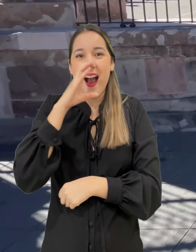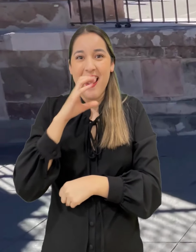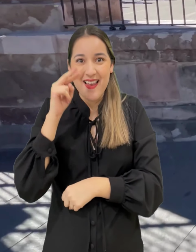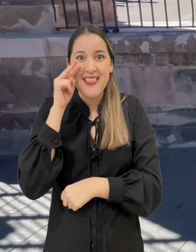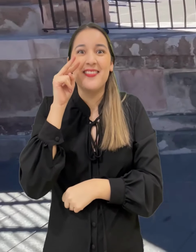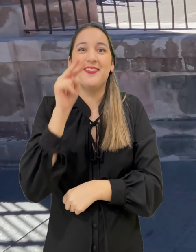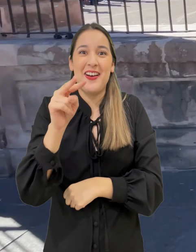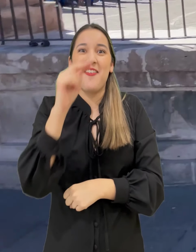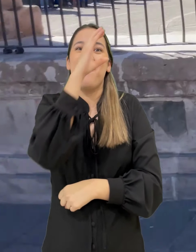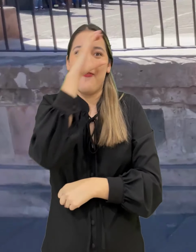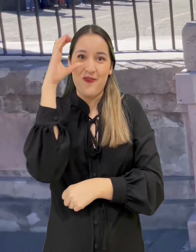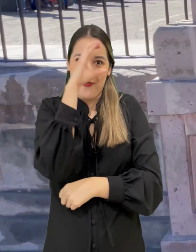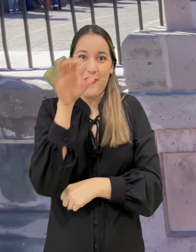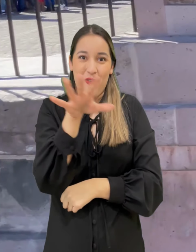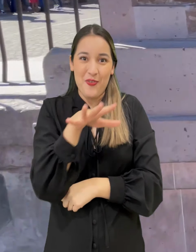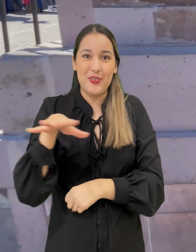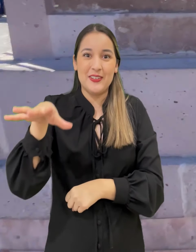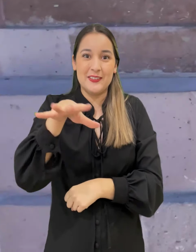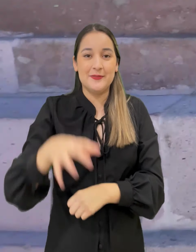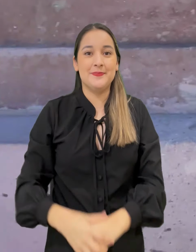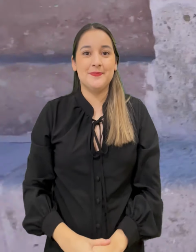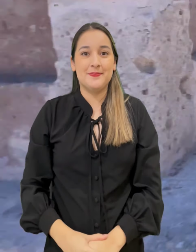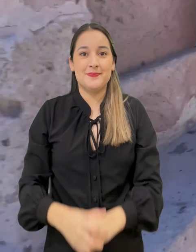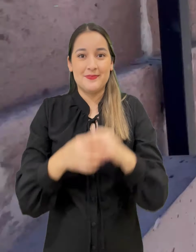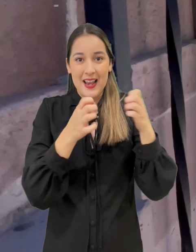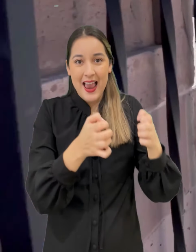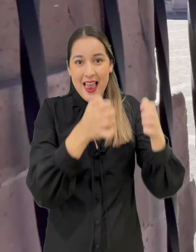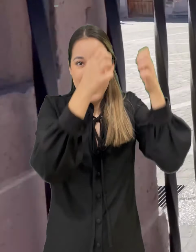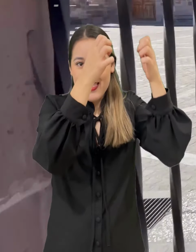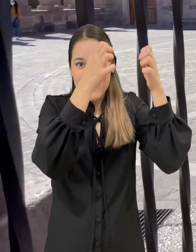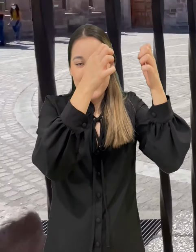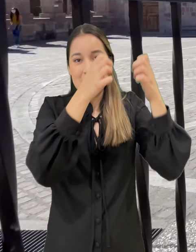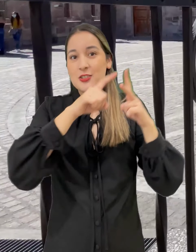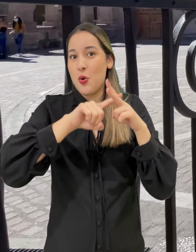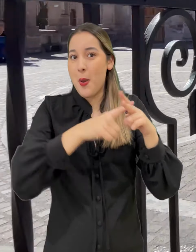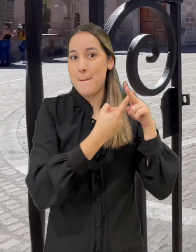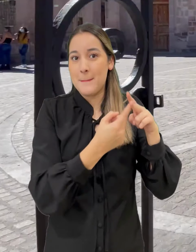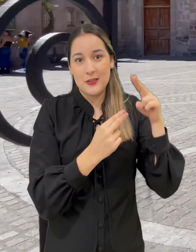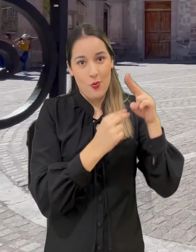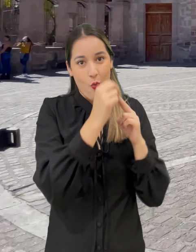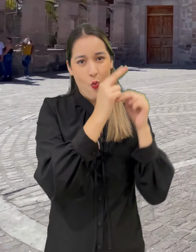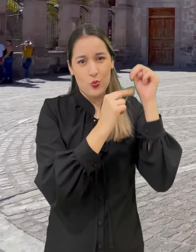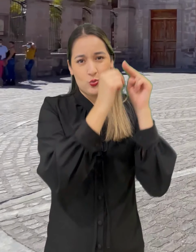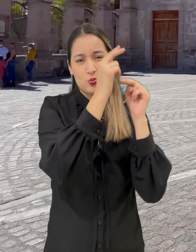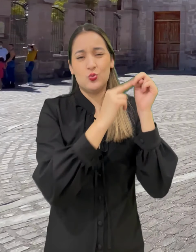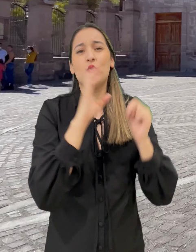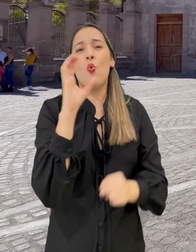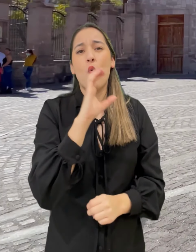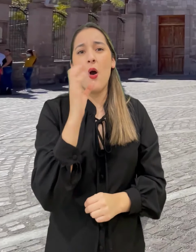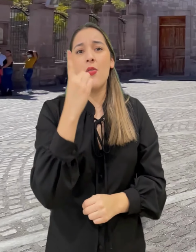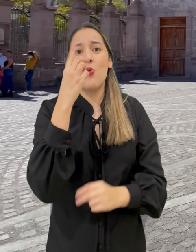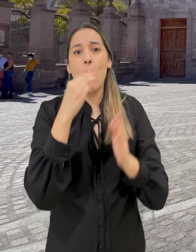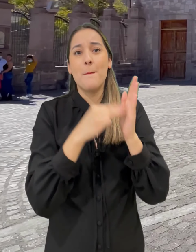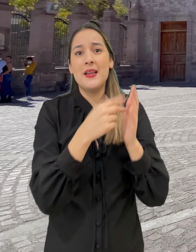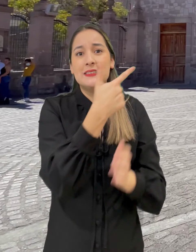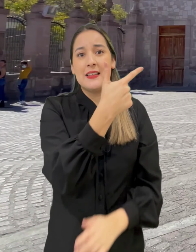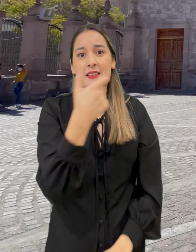de este edificio inició en 1704 y culminó en